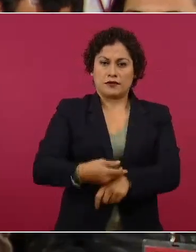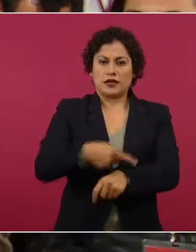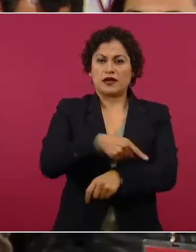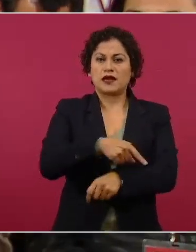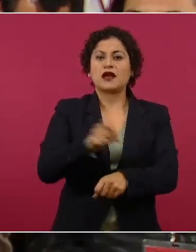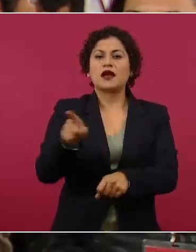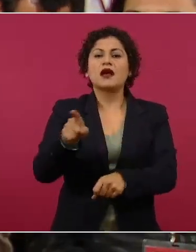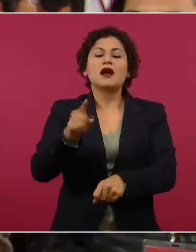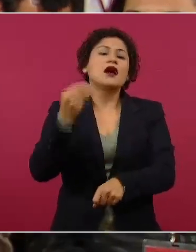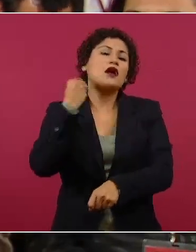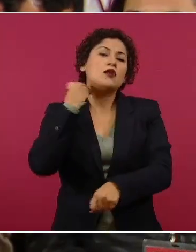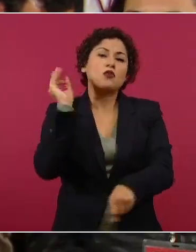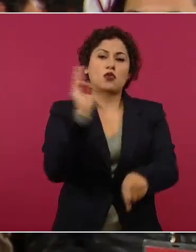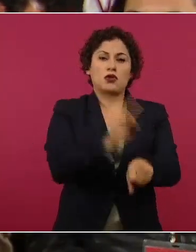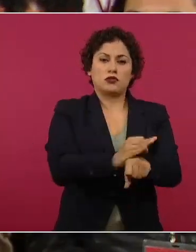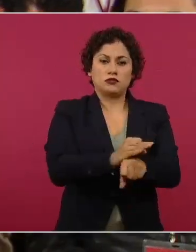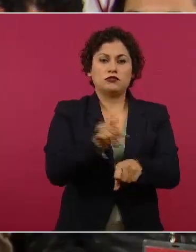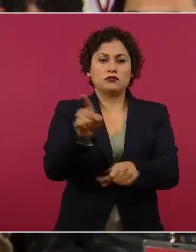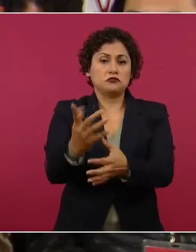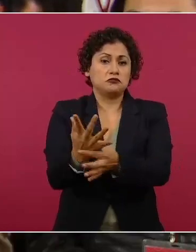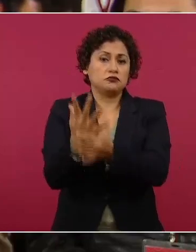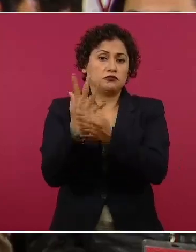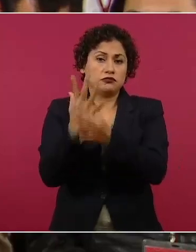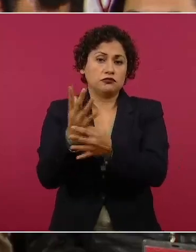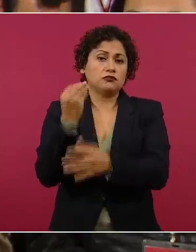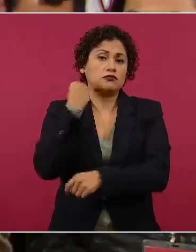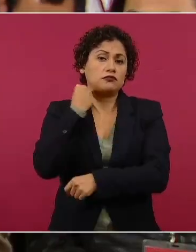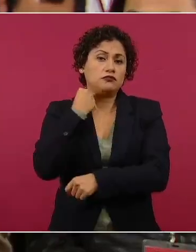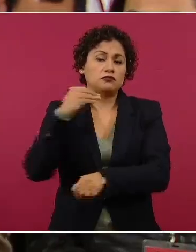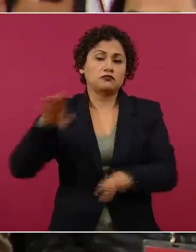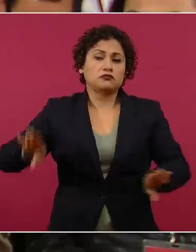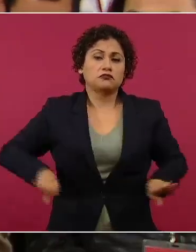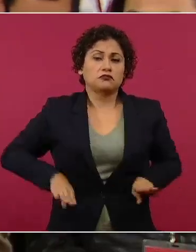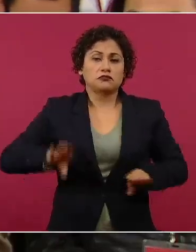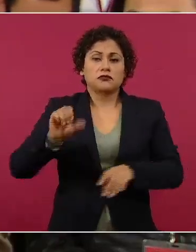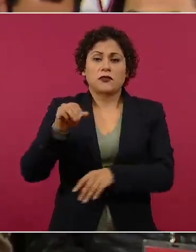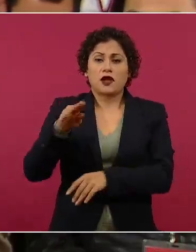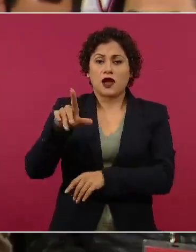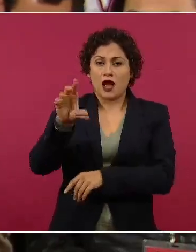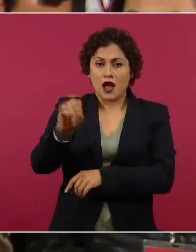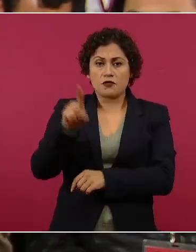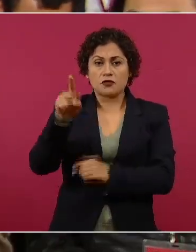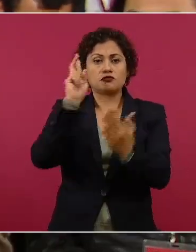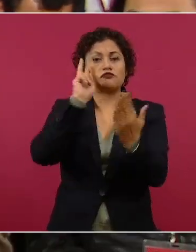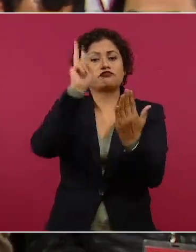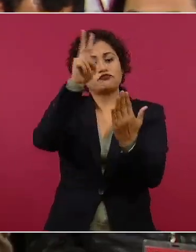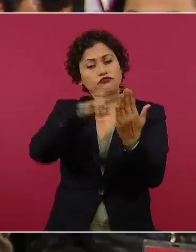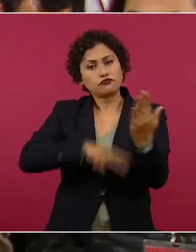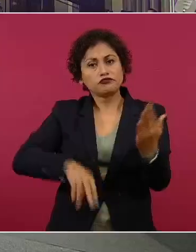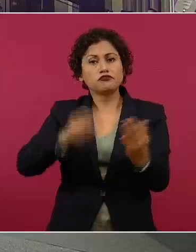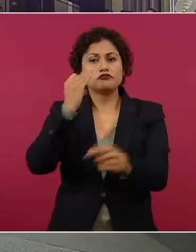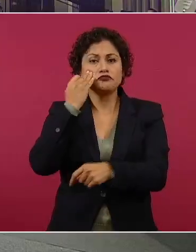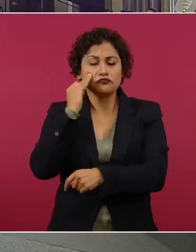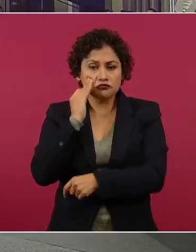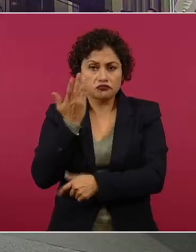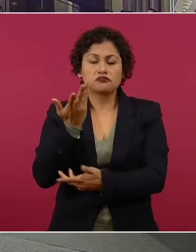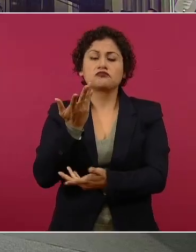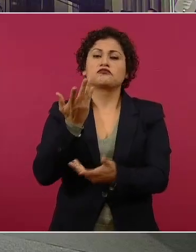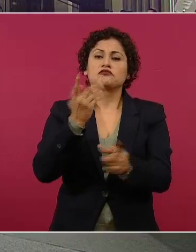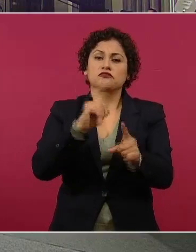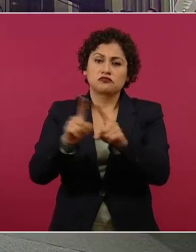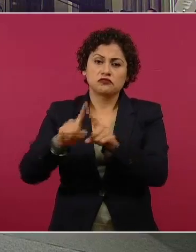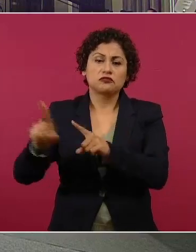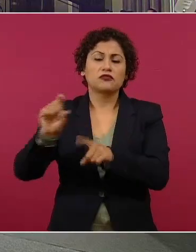su abogado defensor y que se ostenta como el abogado del obradorismo, que muestra en sus redes sociales fotografías en compañía de Américo Villarreal, de